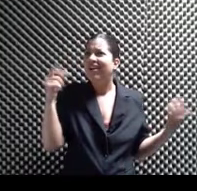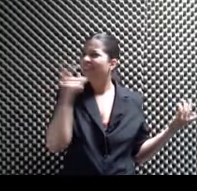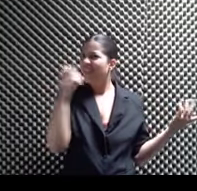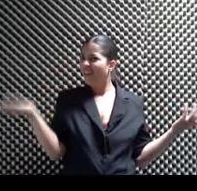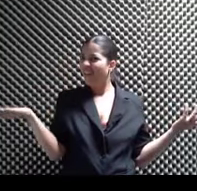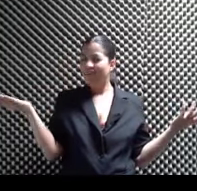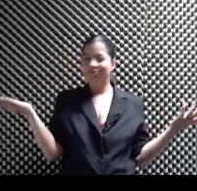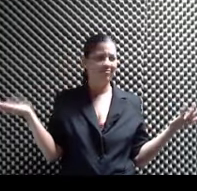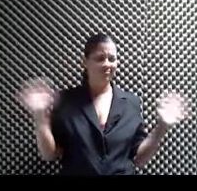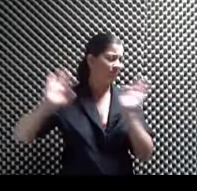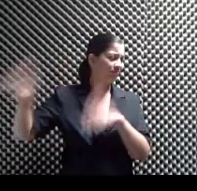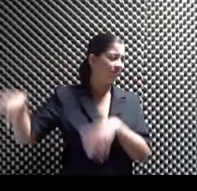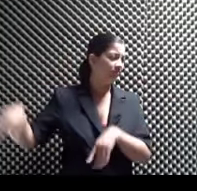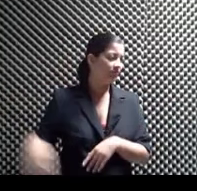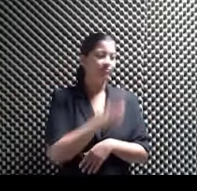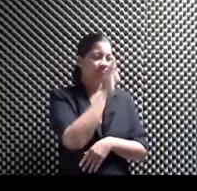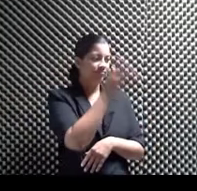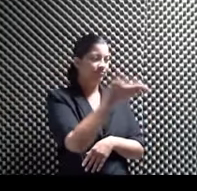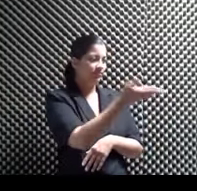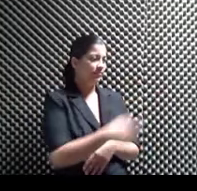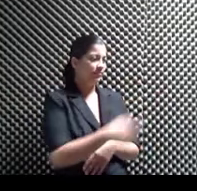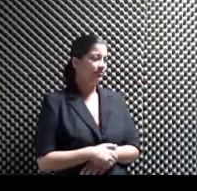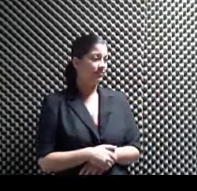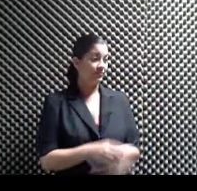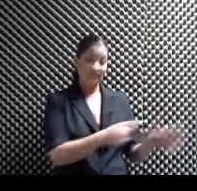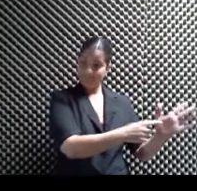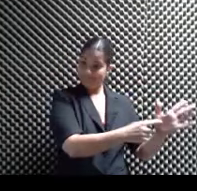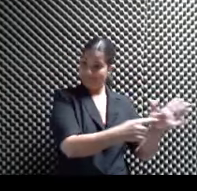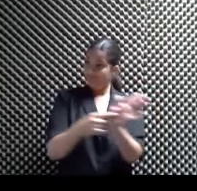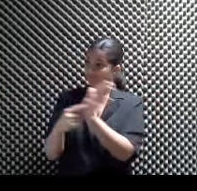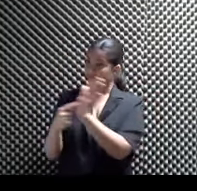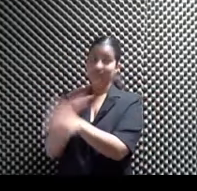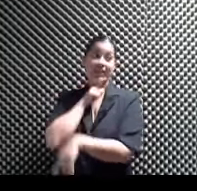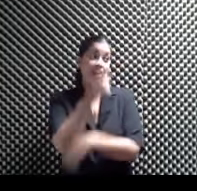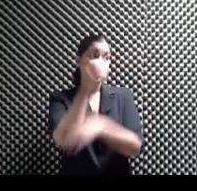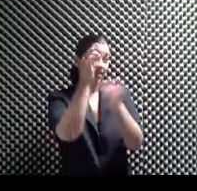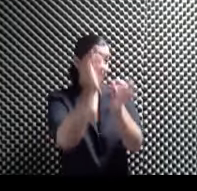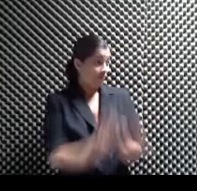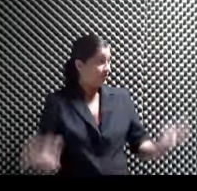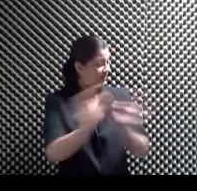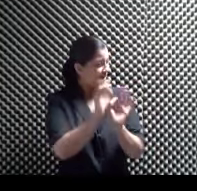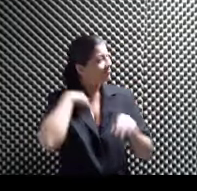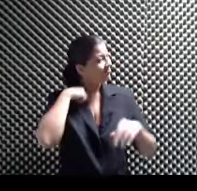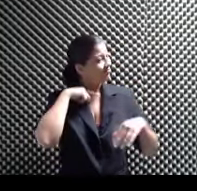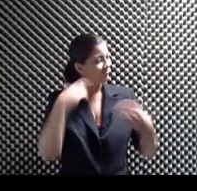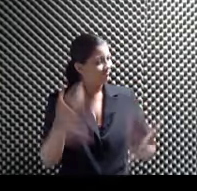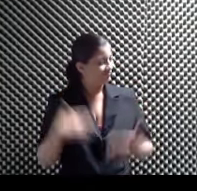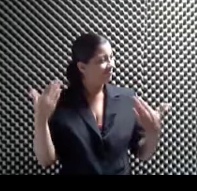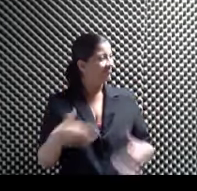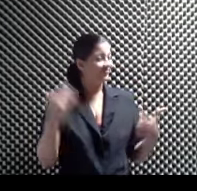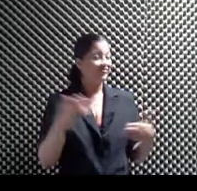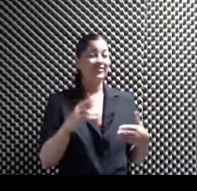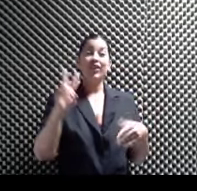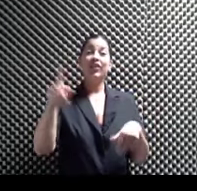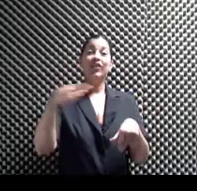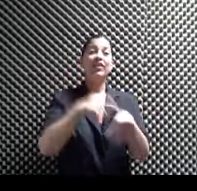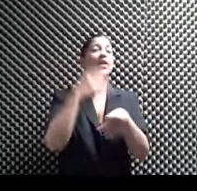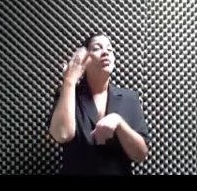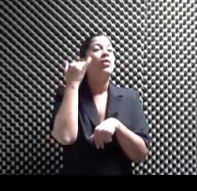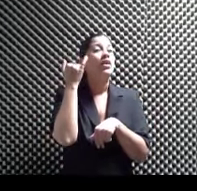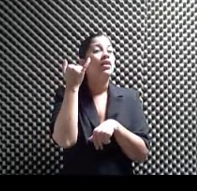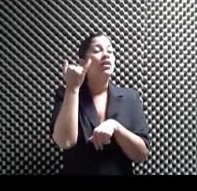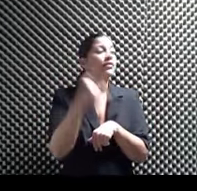Mira Llévalo Allá Porque Eso Es Bien Importante Y La Felicitamos Y Entonces La Felicitamos Doblemente Porque Es Una